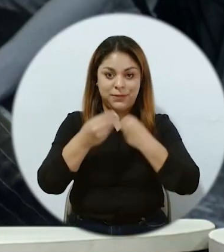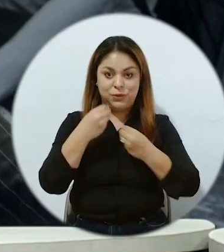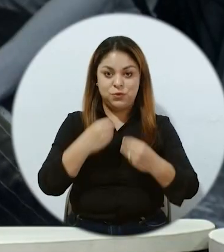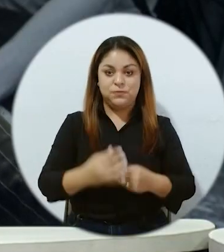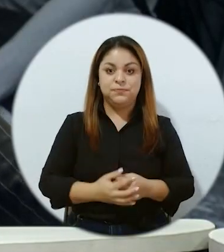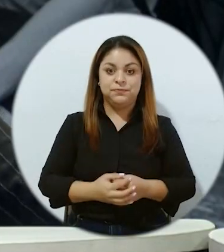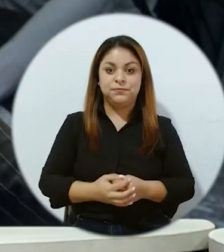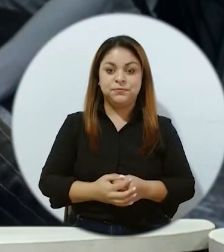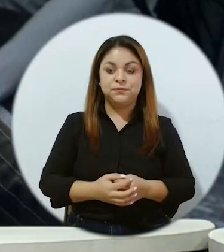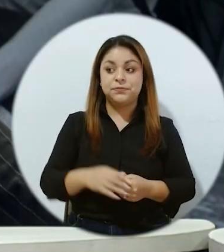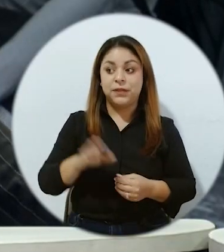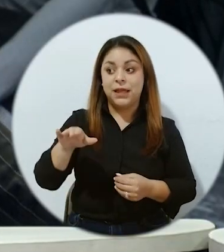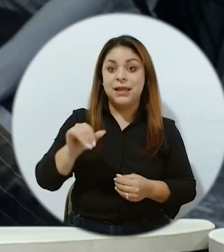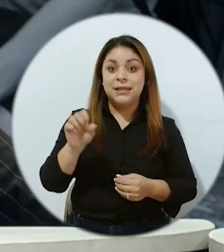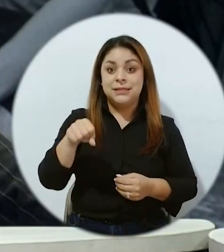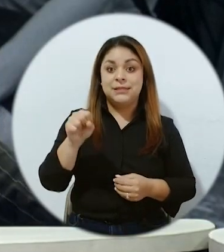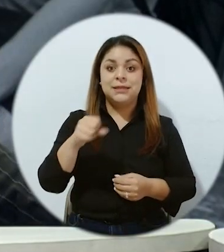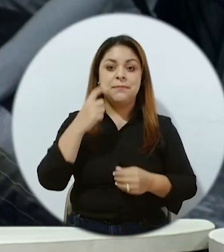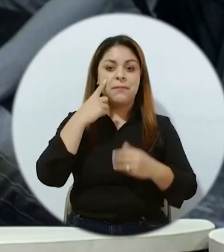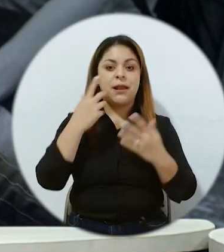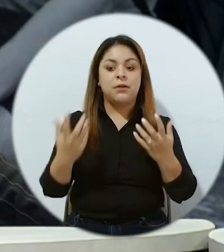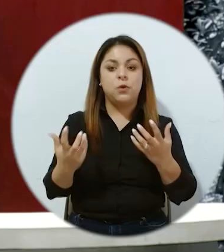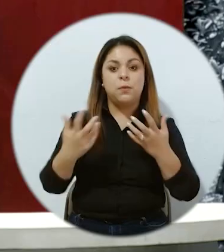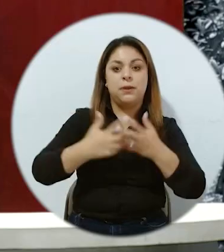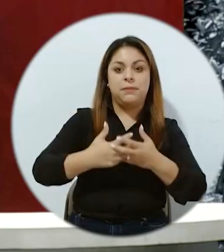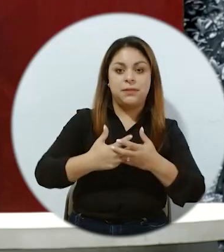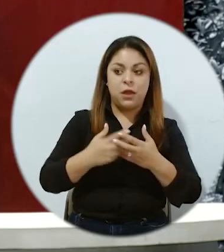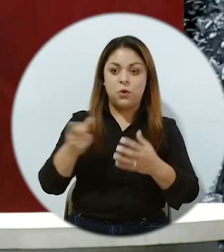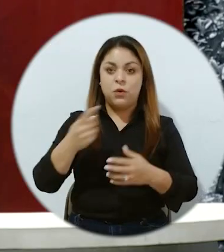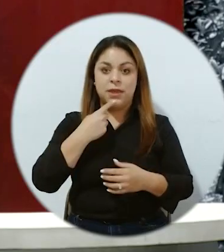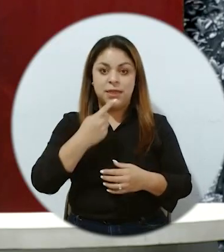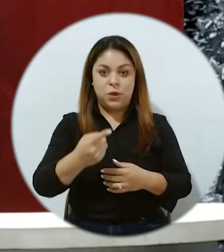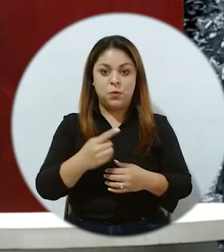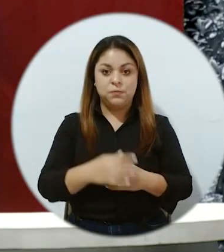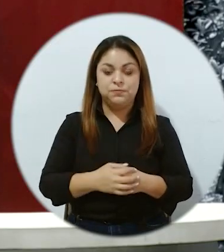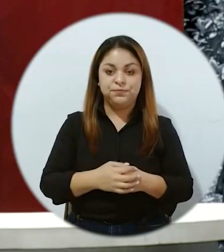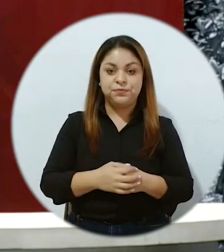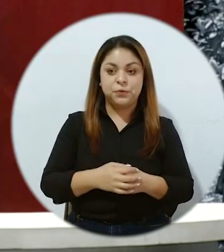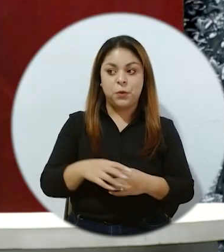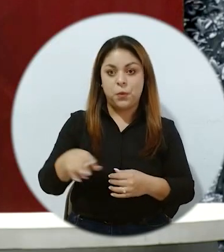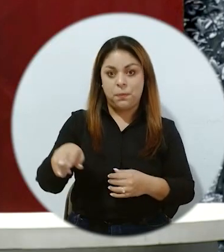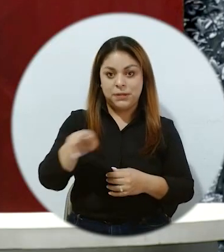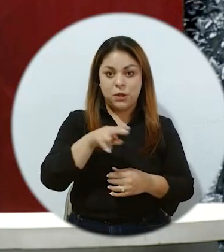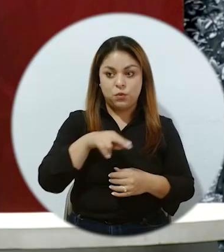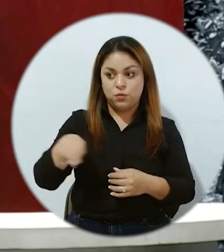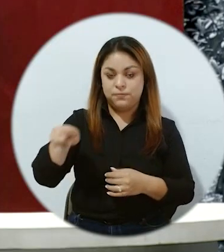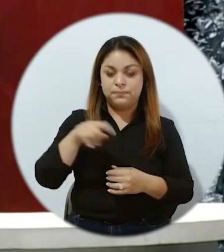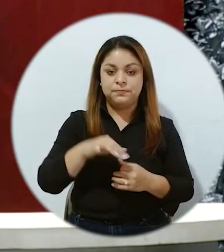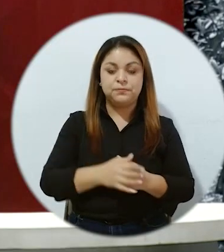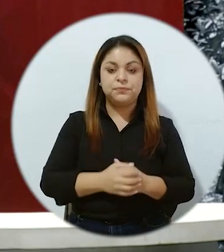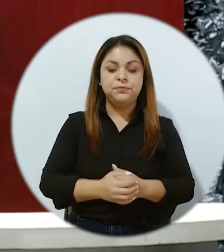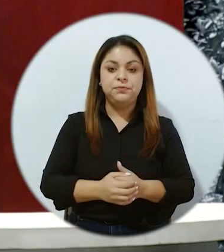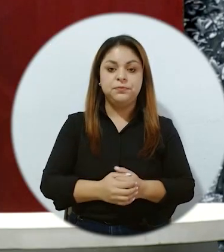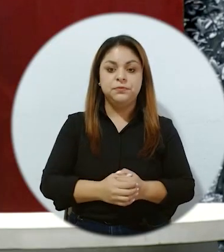alimentos. Maribel, quizás para complementar lo que comentaban los compañeros, la compañera y el